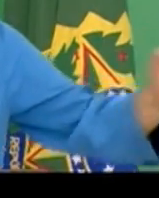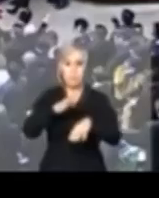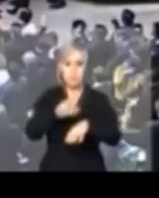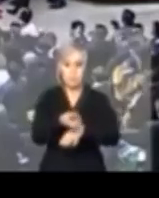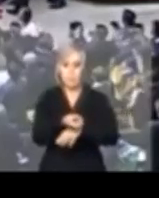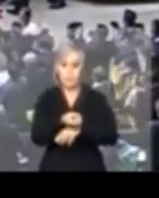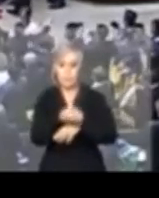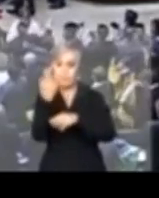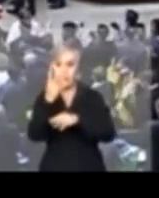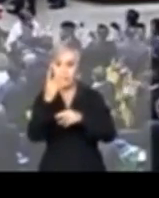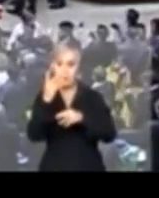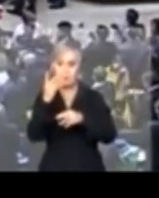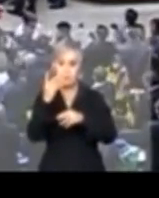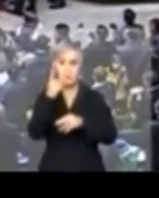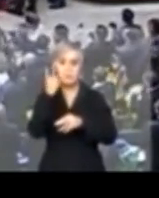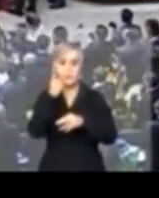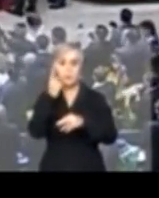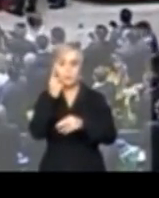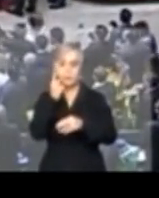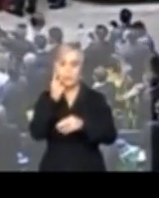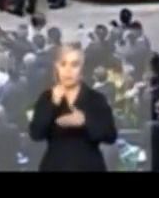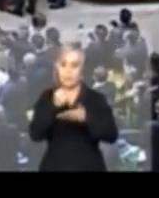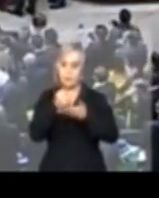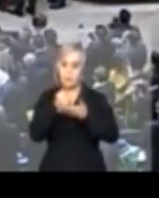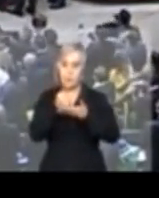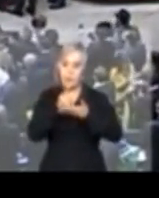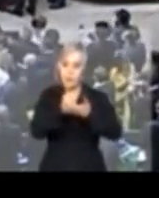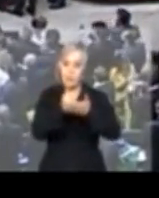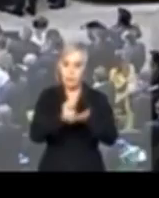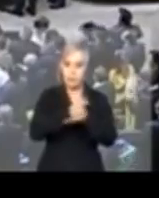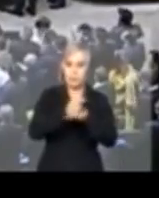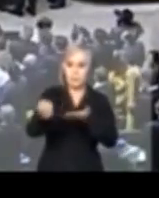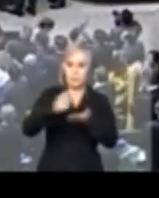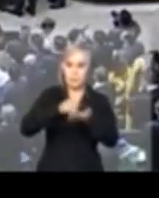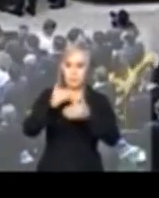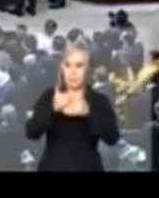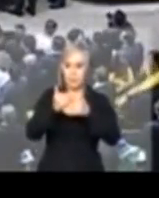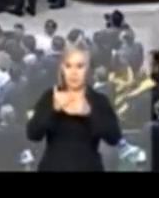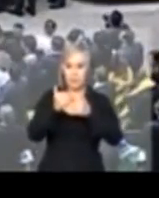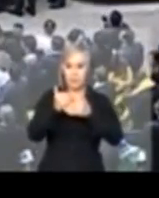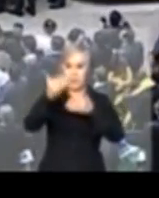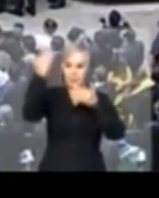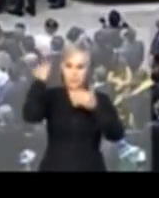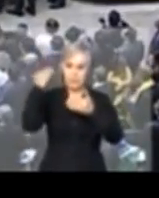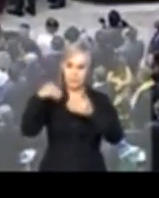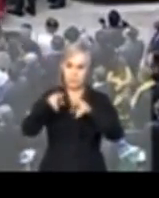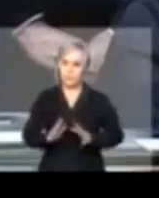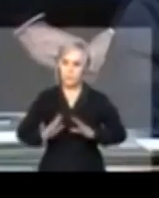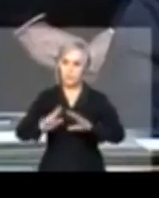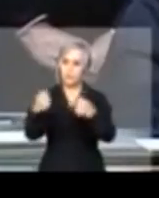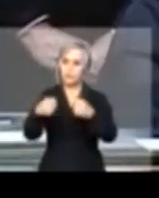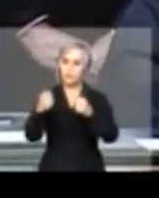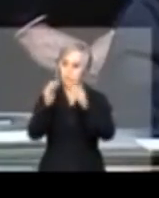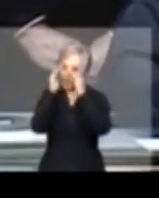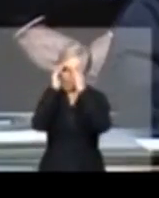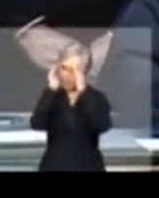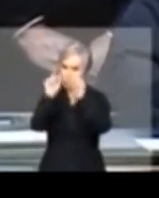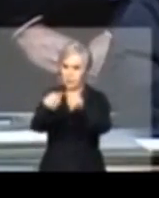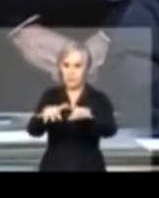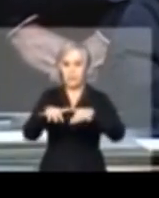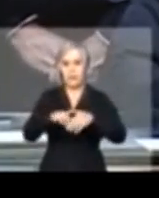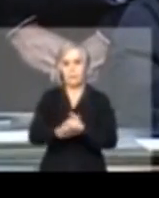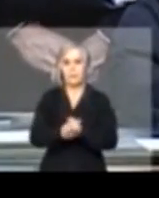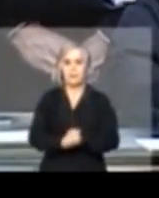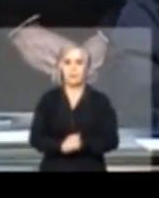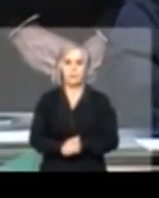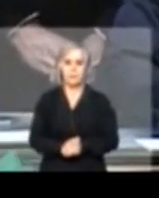no entiendo muy bien, y se lo digo sinceramente, cuál es el delito por el cual Dilma Rousseff sería destituida, porque es